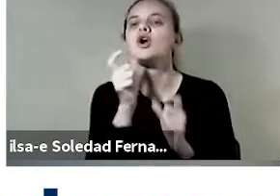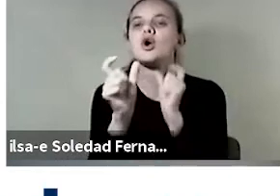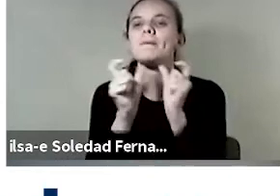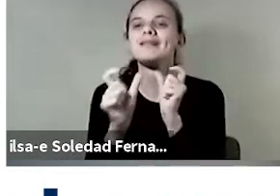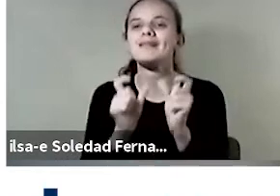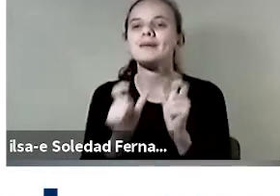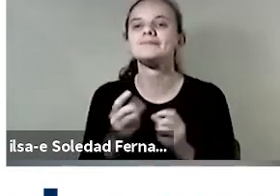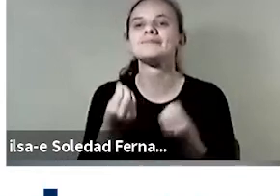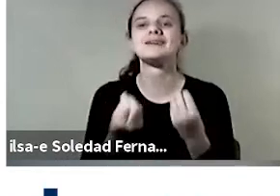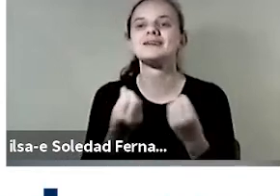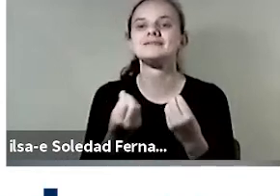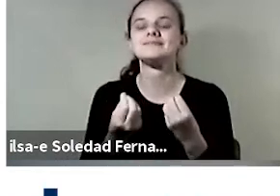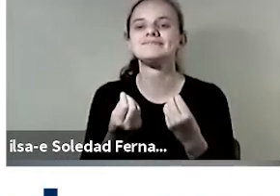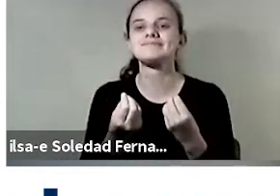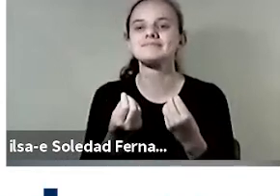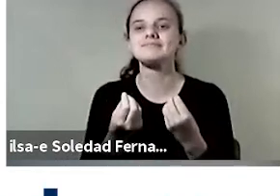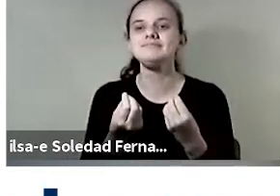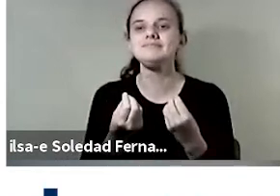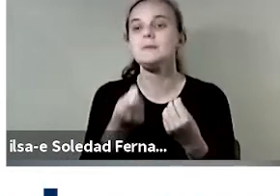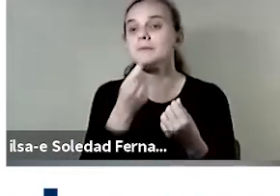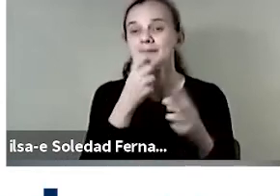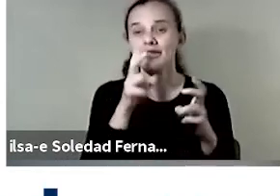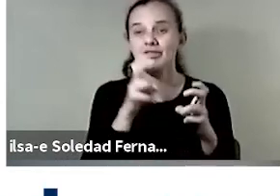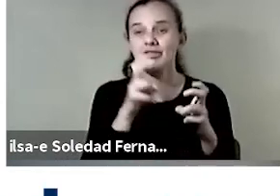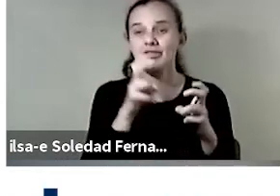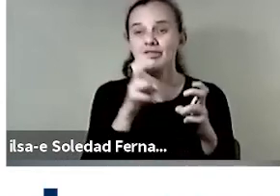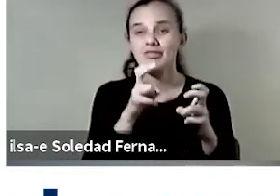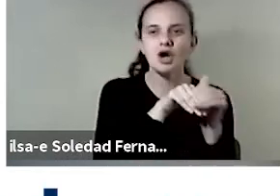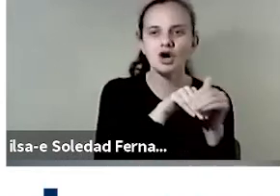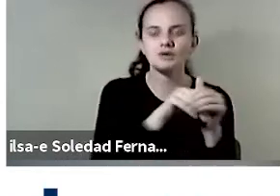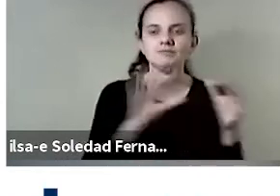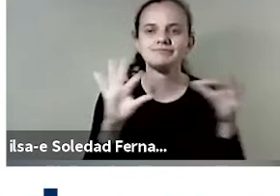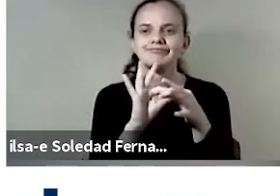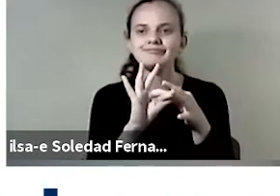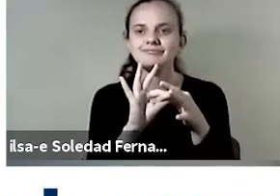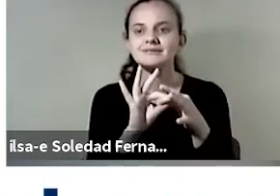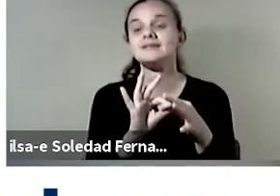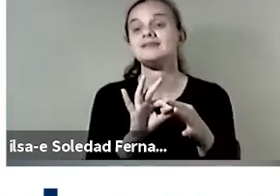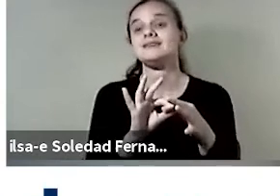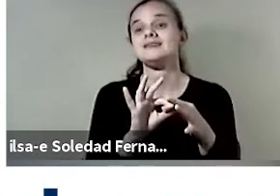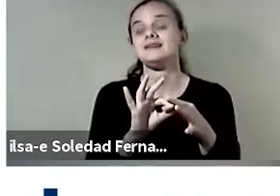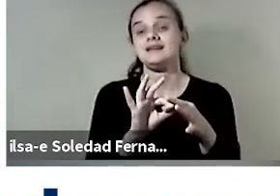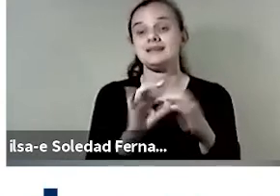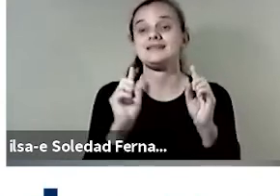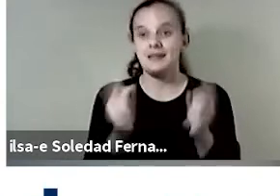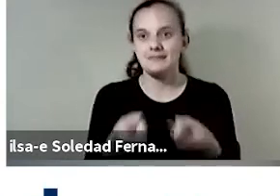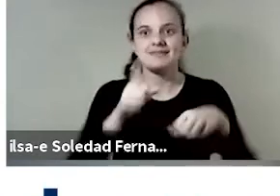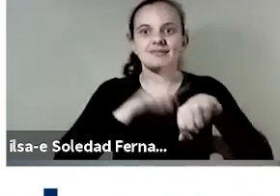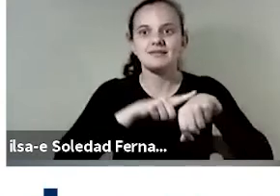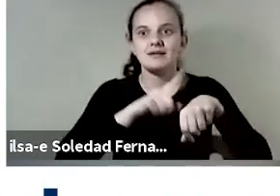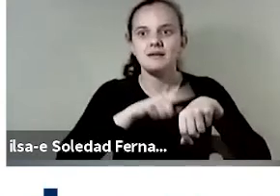Acá en el chat estoy leyendo, y una de las cosas que comentaban mientras hablábamos de estas plataformas de home banking,